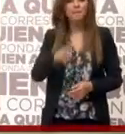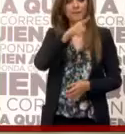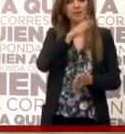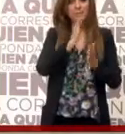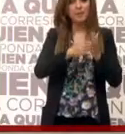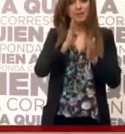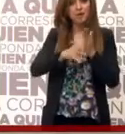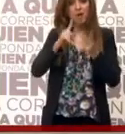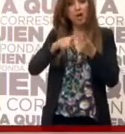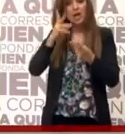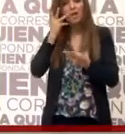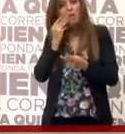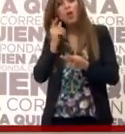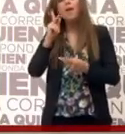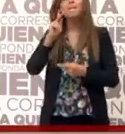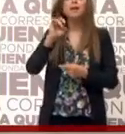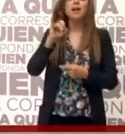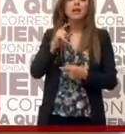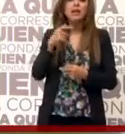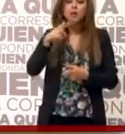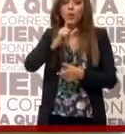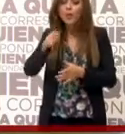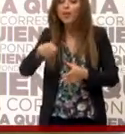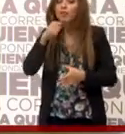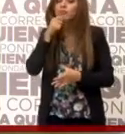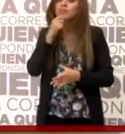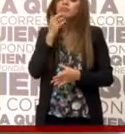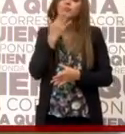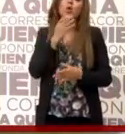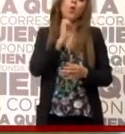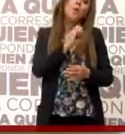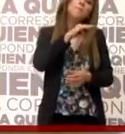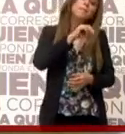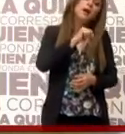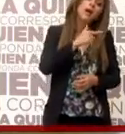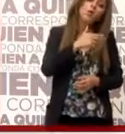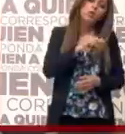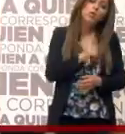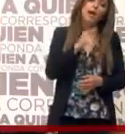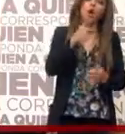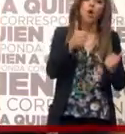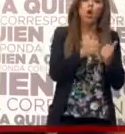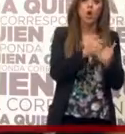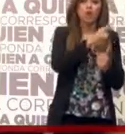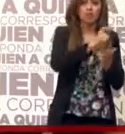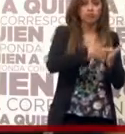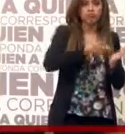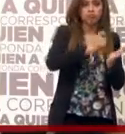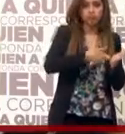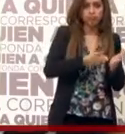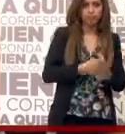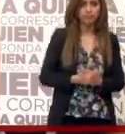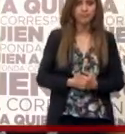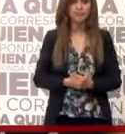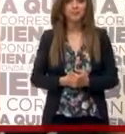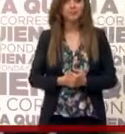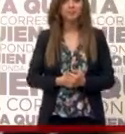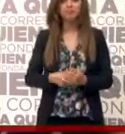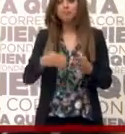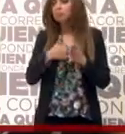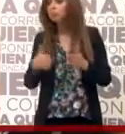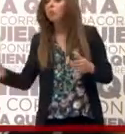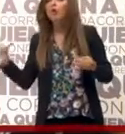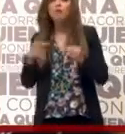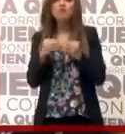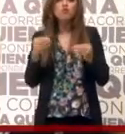limón y perejil, que es lo más refrescante que encontrarán, o de maracuyá con aguacate. Vamos cambiando los sabores de acuerdo a las frutas de